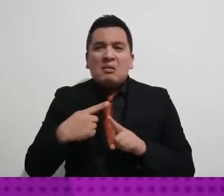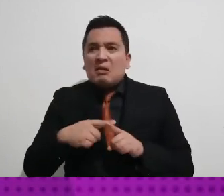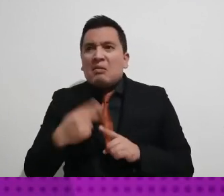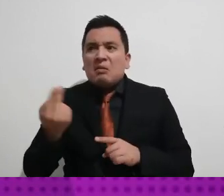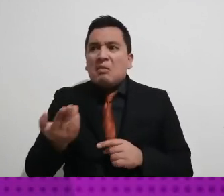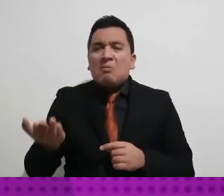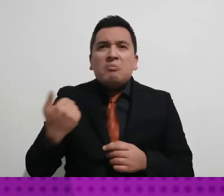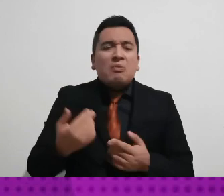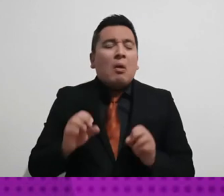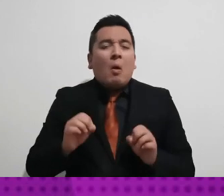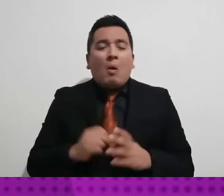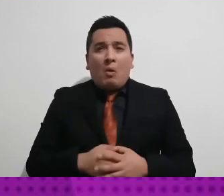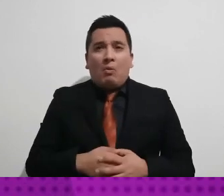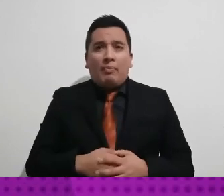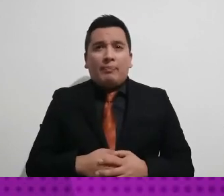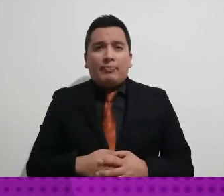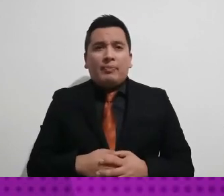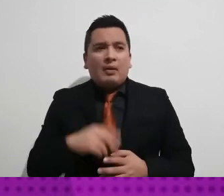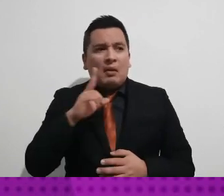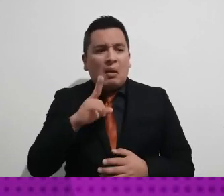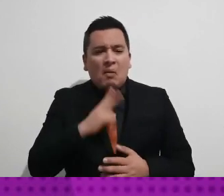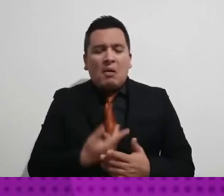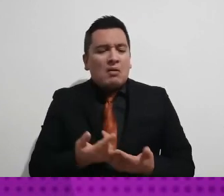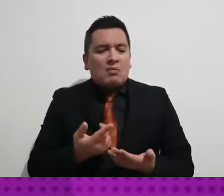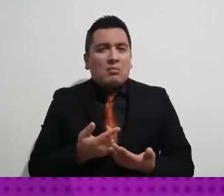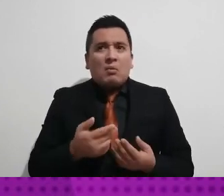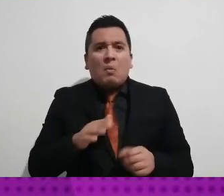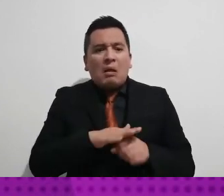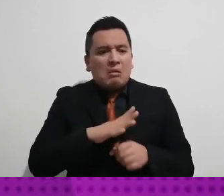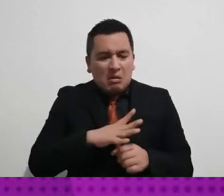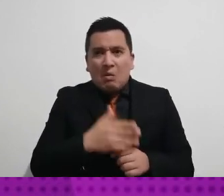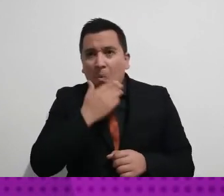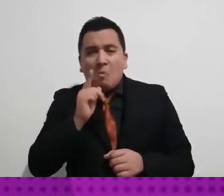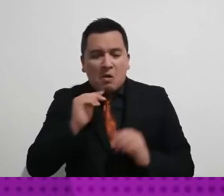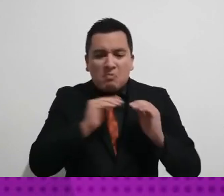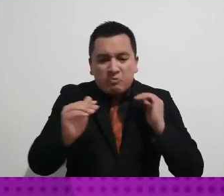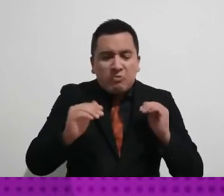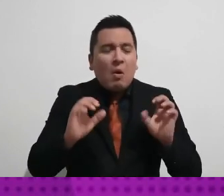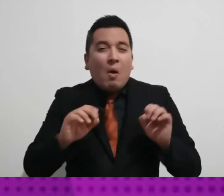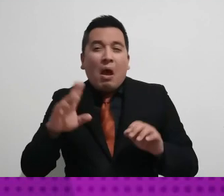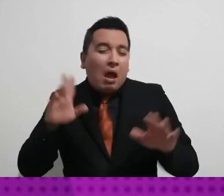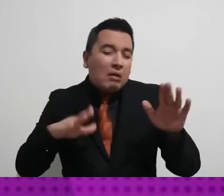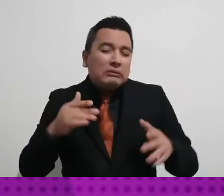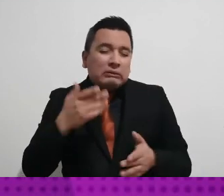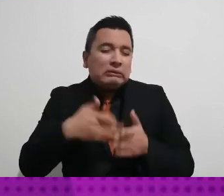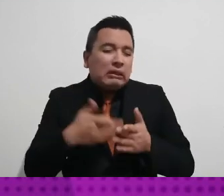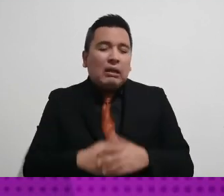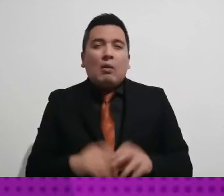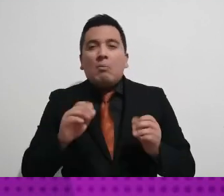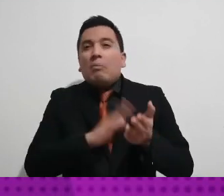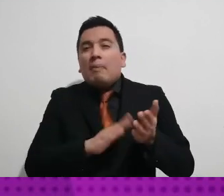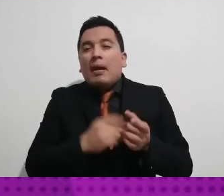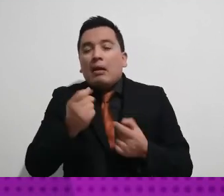quién había que requerir, en qué lugares, en qué se estaba cumpliendo la paridad, cuándo no se estaba cumpliendo,